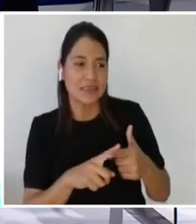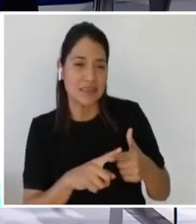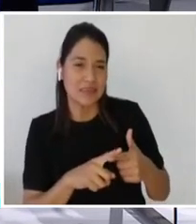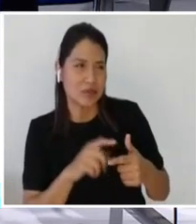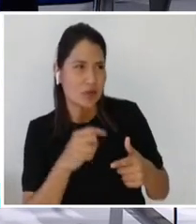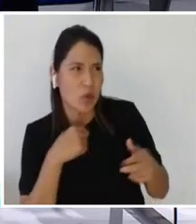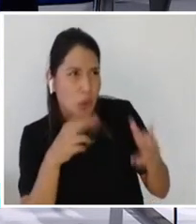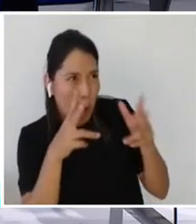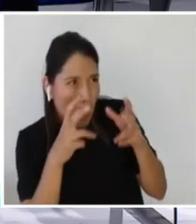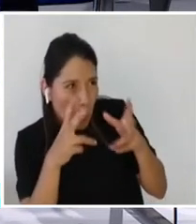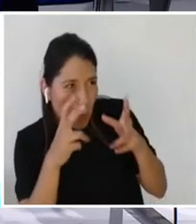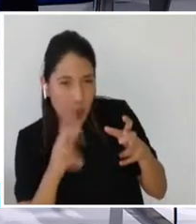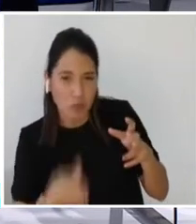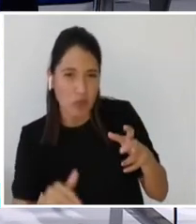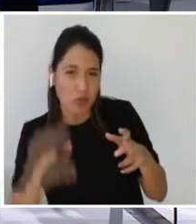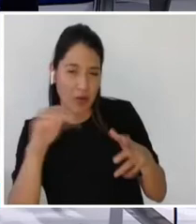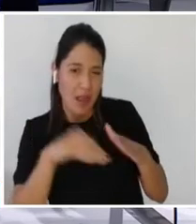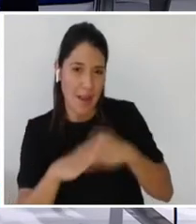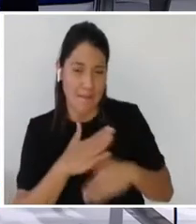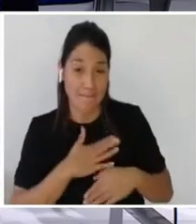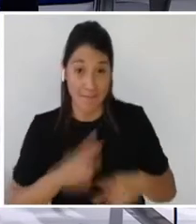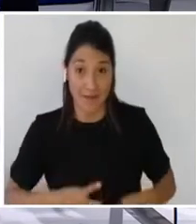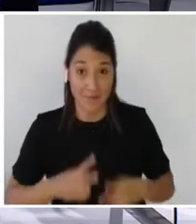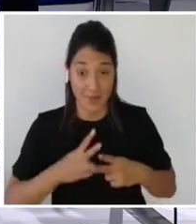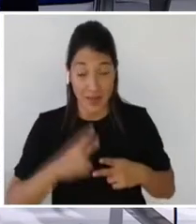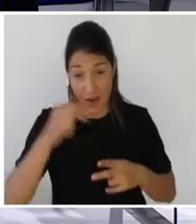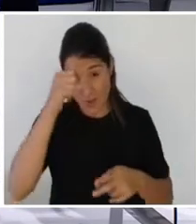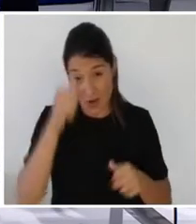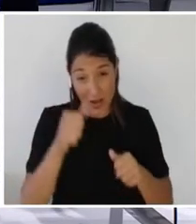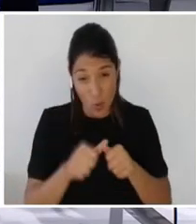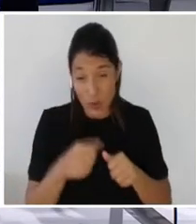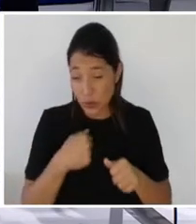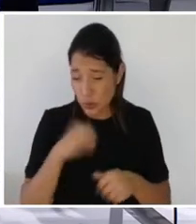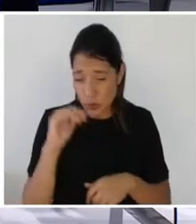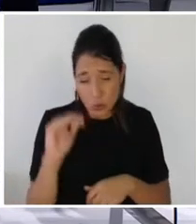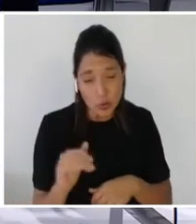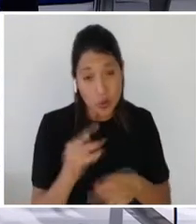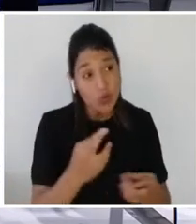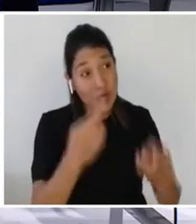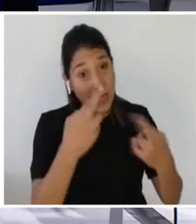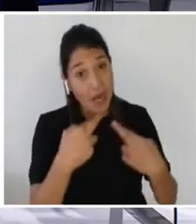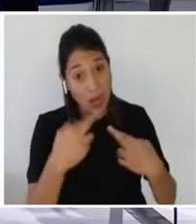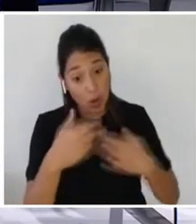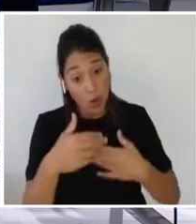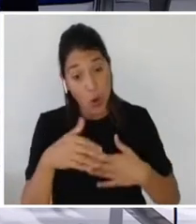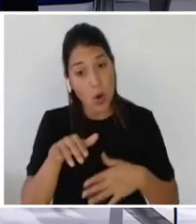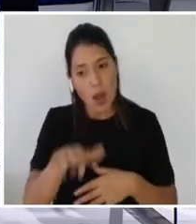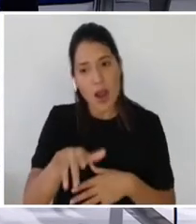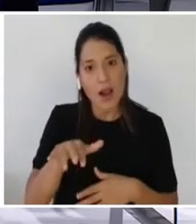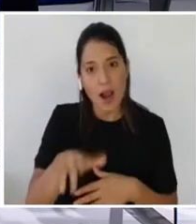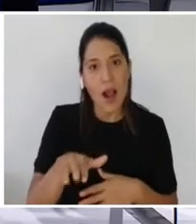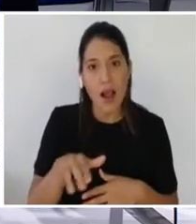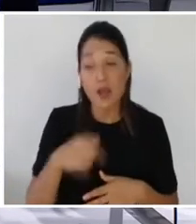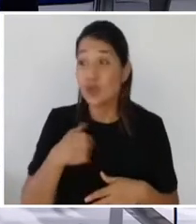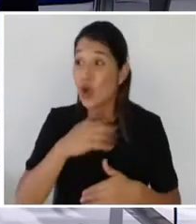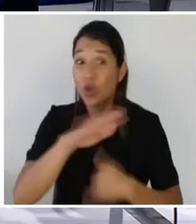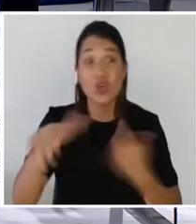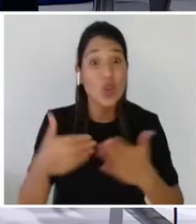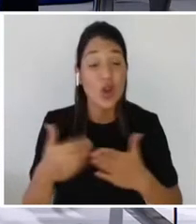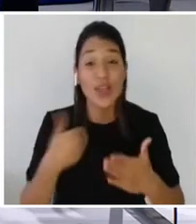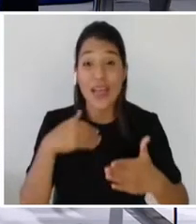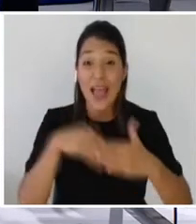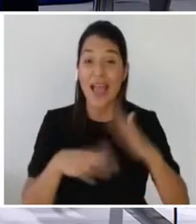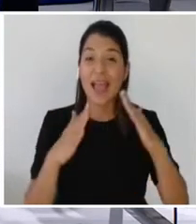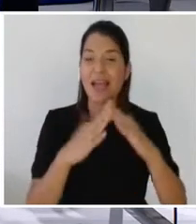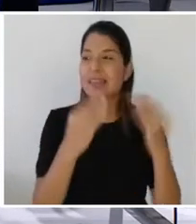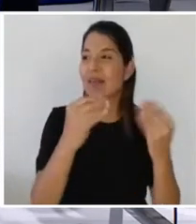vida. Me acuerdo que para un momento cuando estaba muy pequeña me regalaron una cajita registradora y todo lo que había en la casa lo vendía. Llevaba cosas a la escuela y